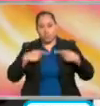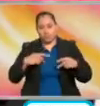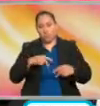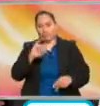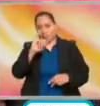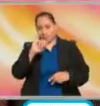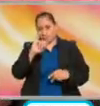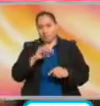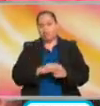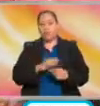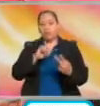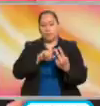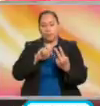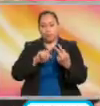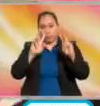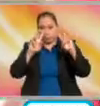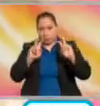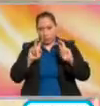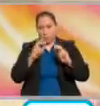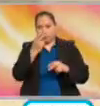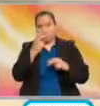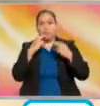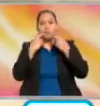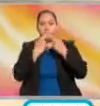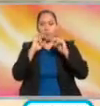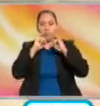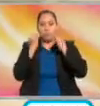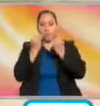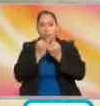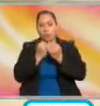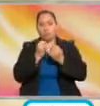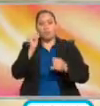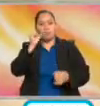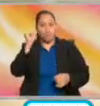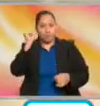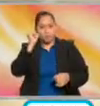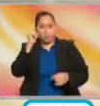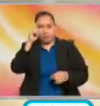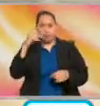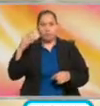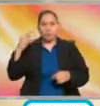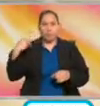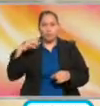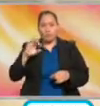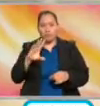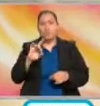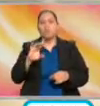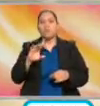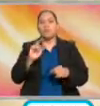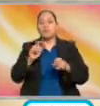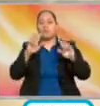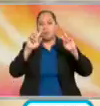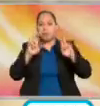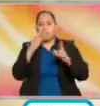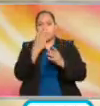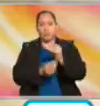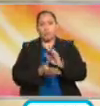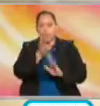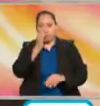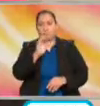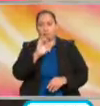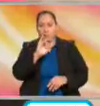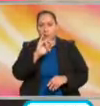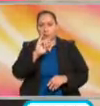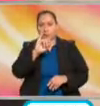es. Hay dos temas que en estas reuniones de ayer en Washington no se tocaron, que es el tema migratorio. Sí